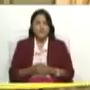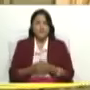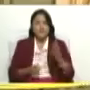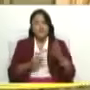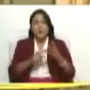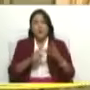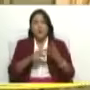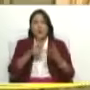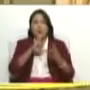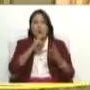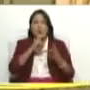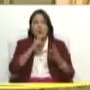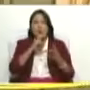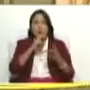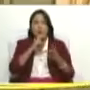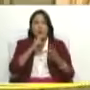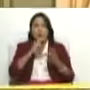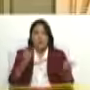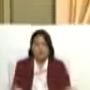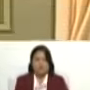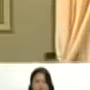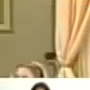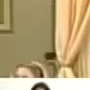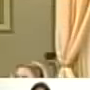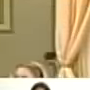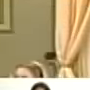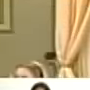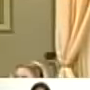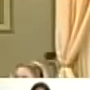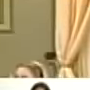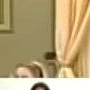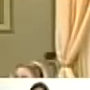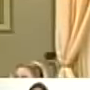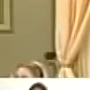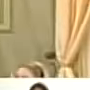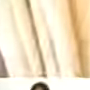medalla de oro levantamiento de pesa Julio